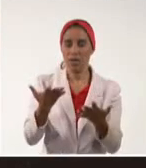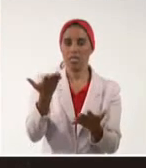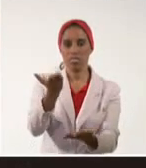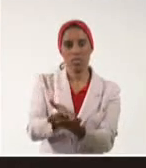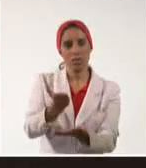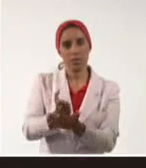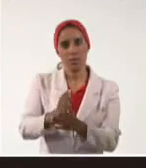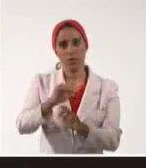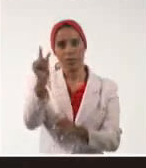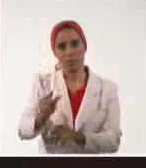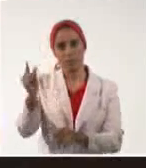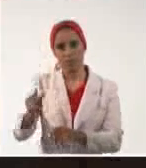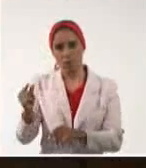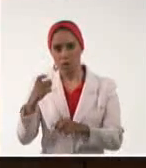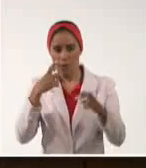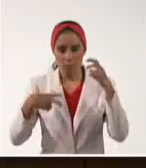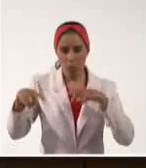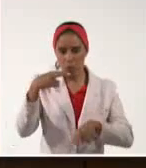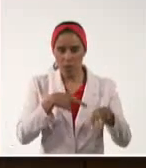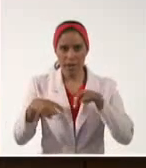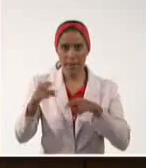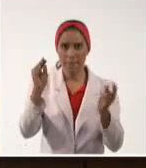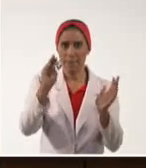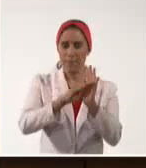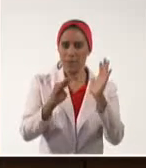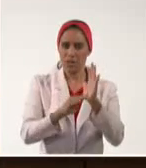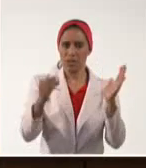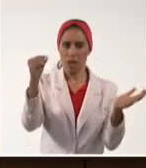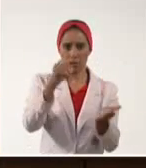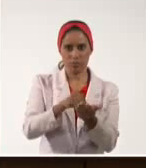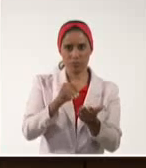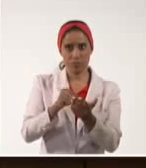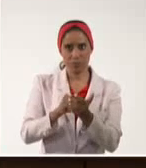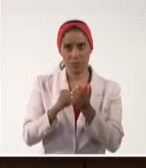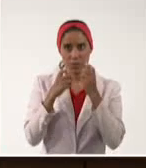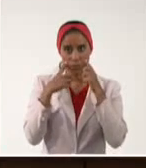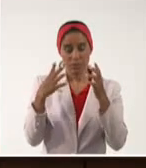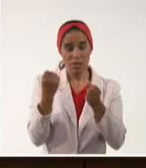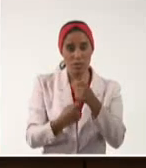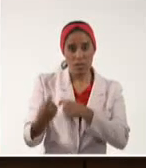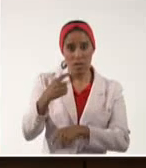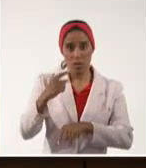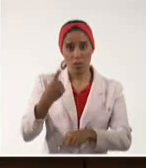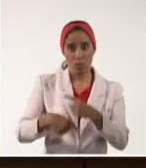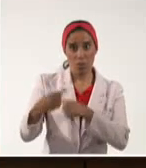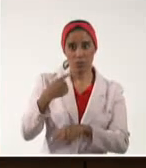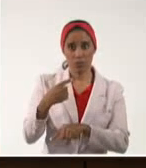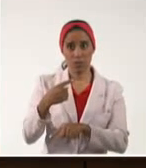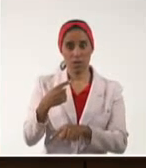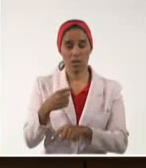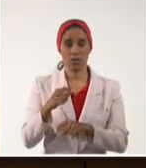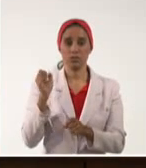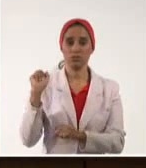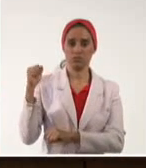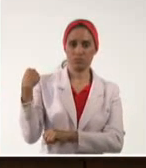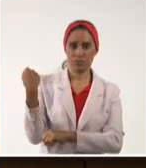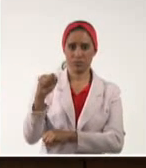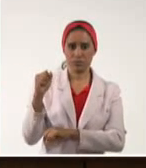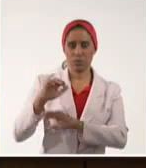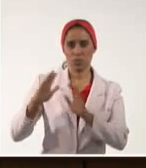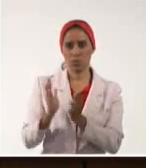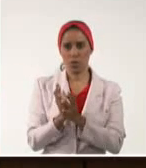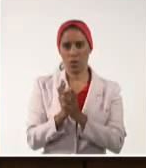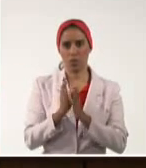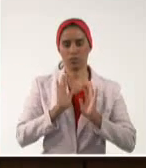y tomen medidas, hagan justicia contra elementos que profesan el terrorismo y acciones violentas, que no han cesado de aplicar